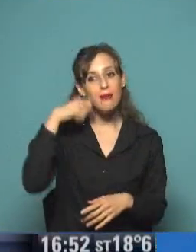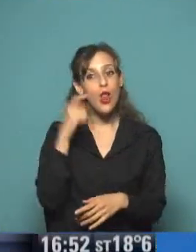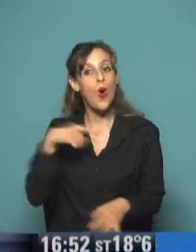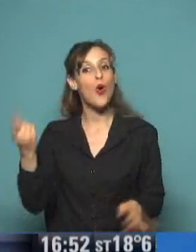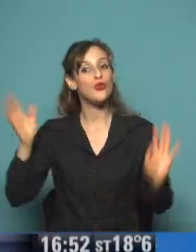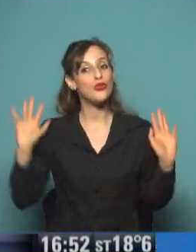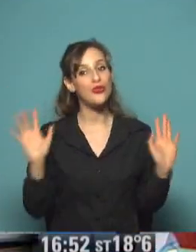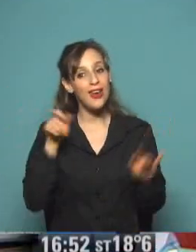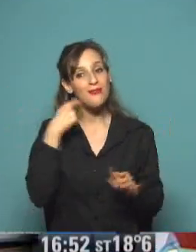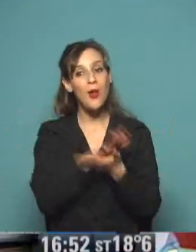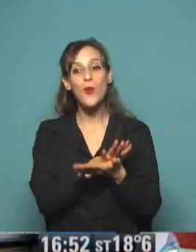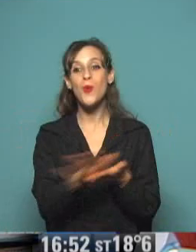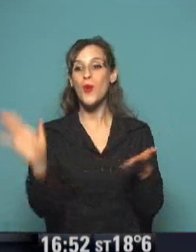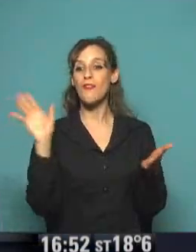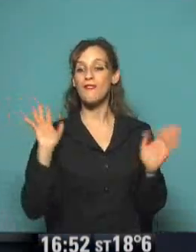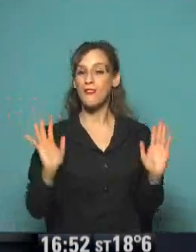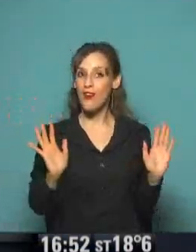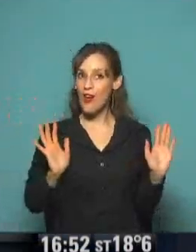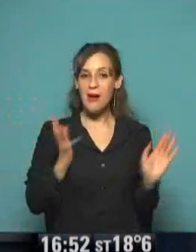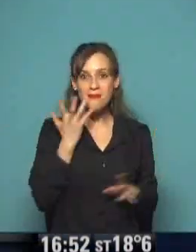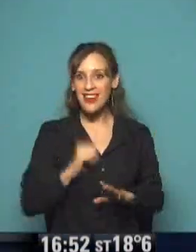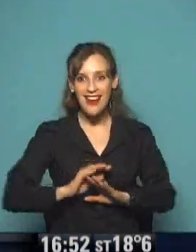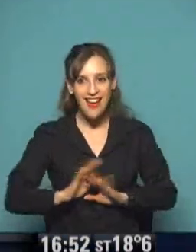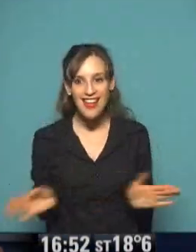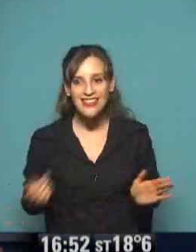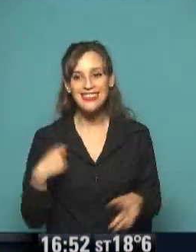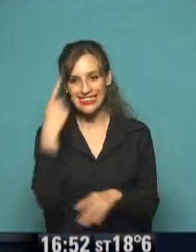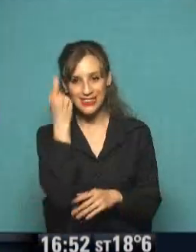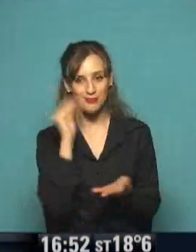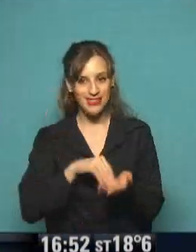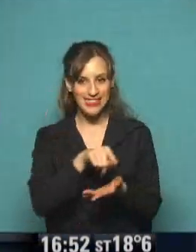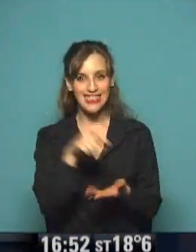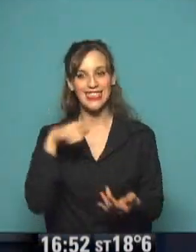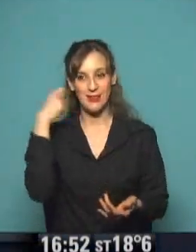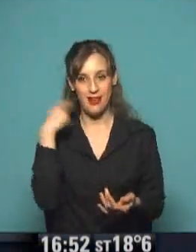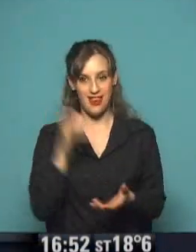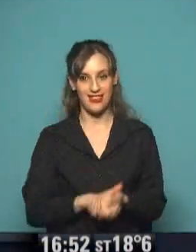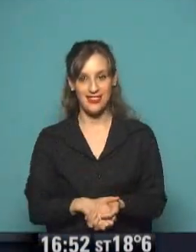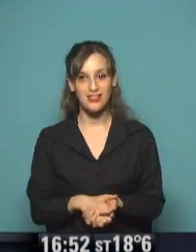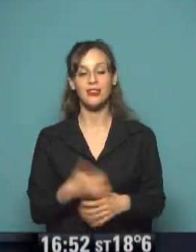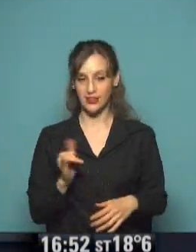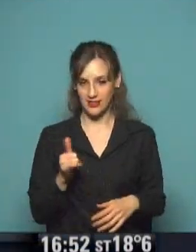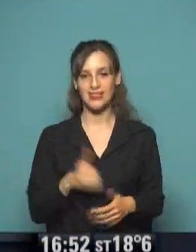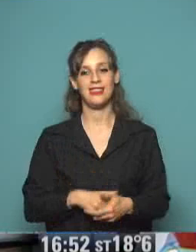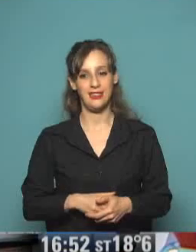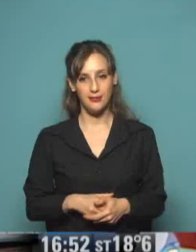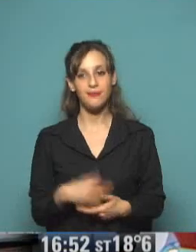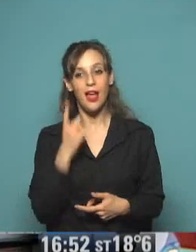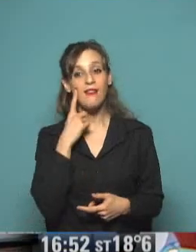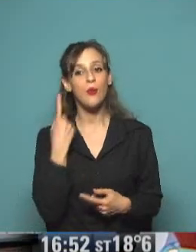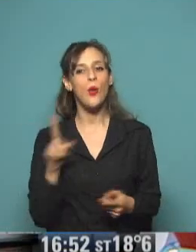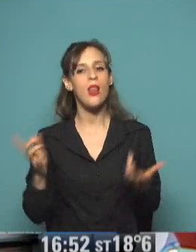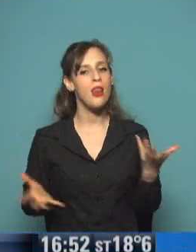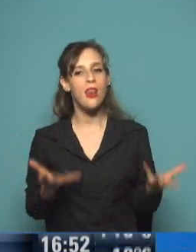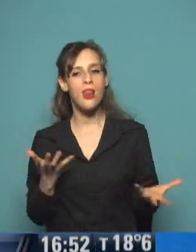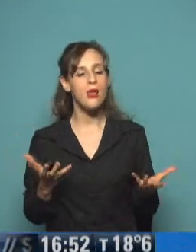¡Opa! Otro nuevo nos encanta para a seguir ver, sumando a nuestro sobre de animales. Muy bien. A ver, Exacto. ¿cuál puede